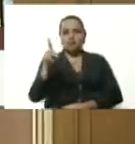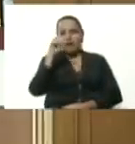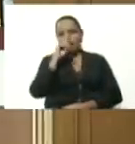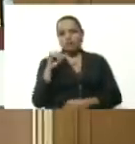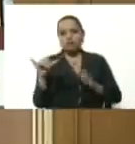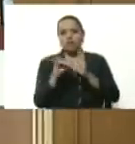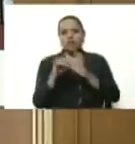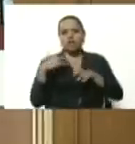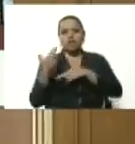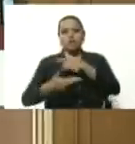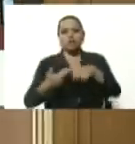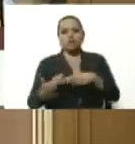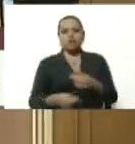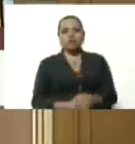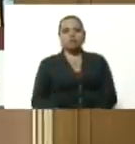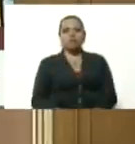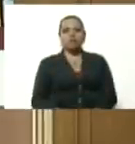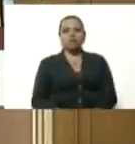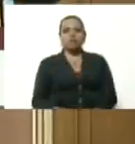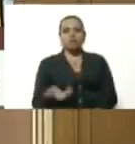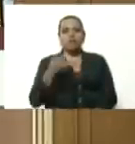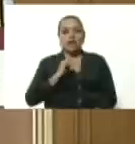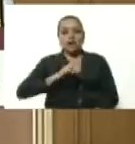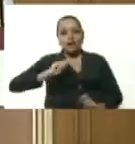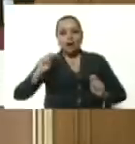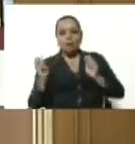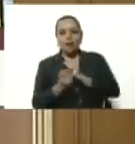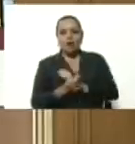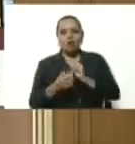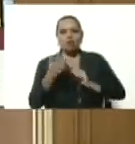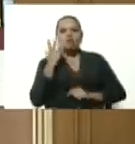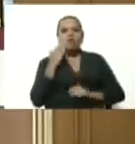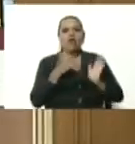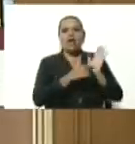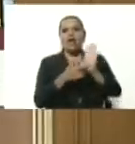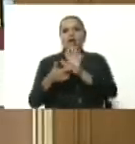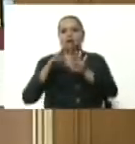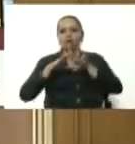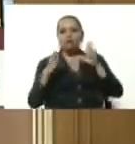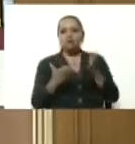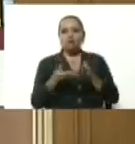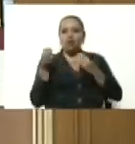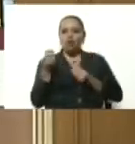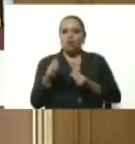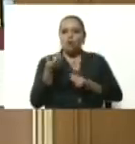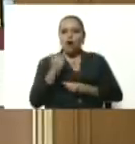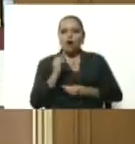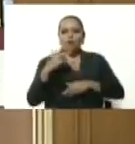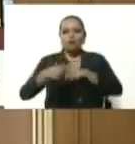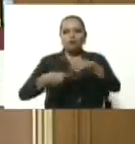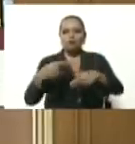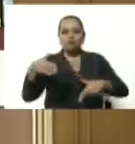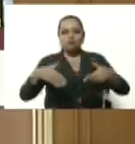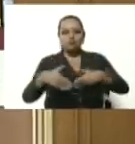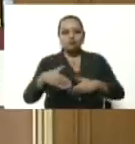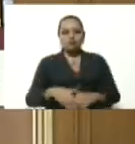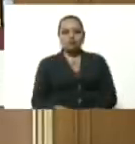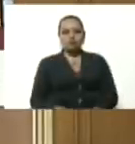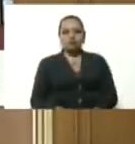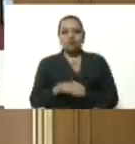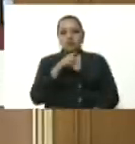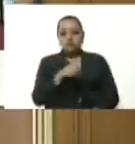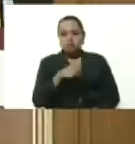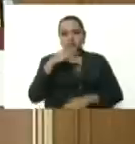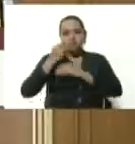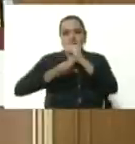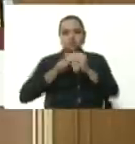de revolución, que nos ha convertido en una especie de ejemplo en el mundo de cómo se llevan los procesos electorales. Y eso es lo que va a